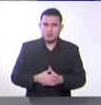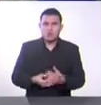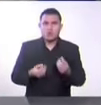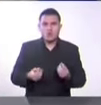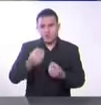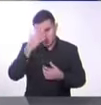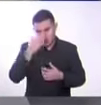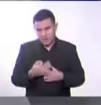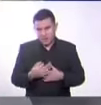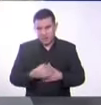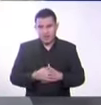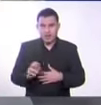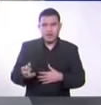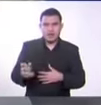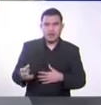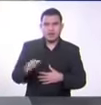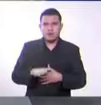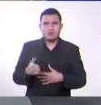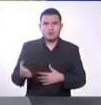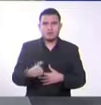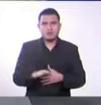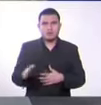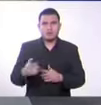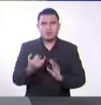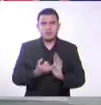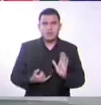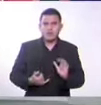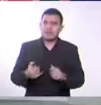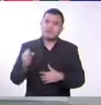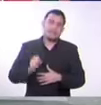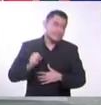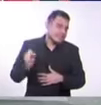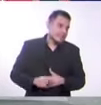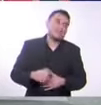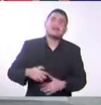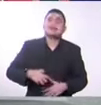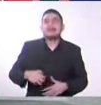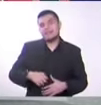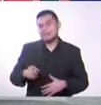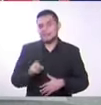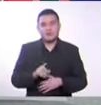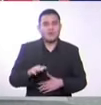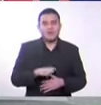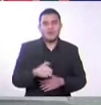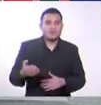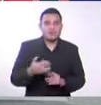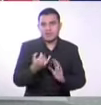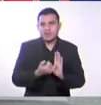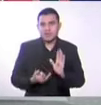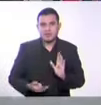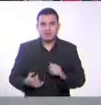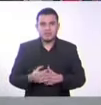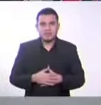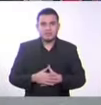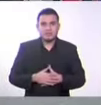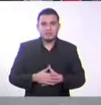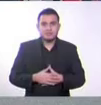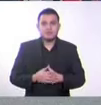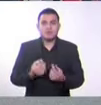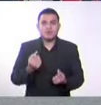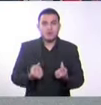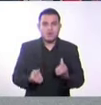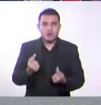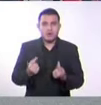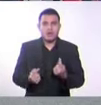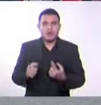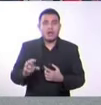que la radio utiliza imágenes? Eso es broma, Luis, es cierto, la radio no utiliza imágenes. Exactamente, ¿cuál es el...? La radio